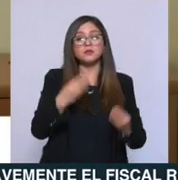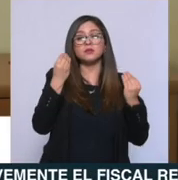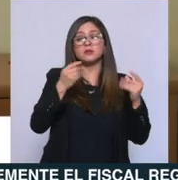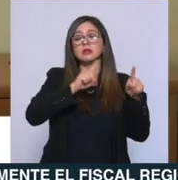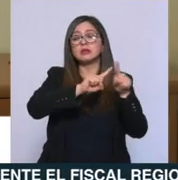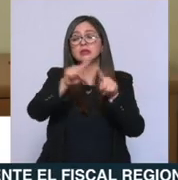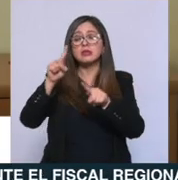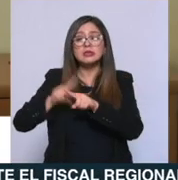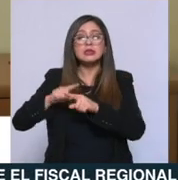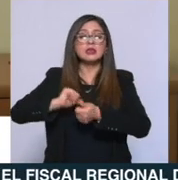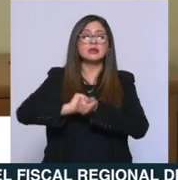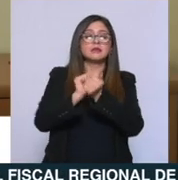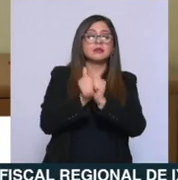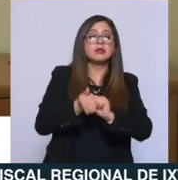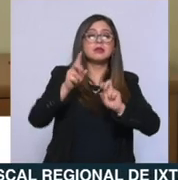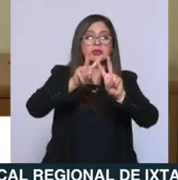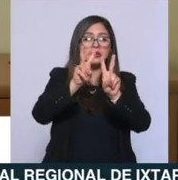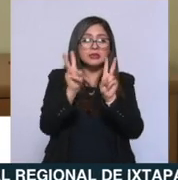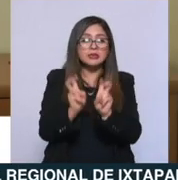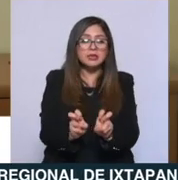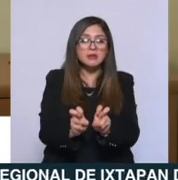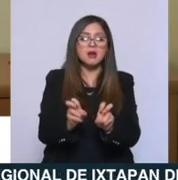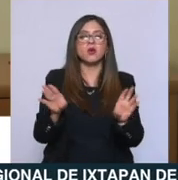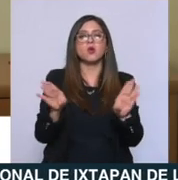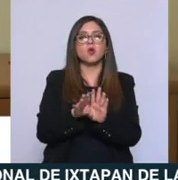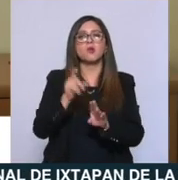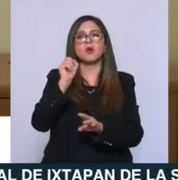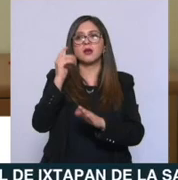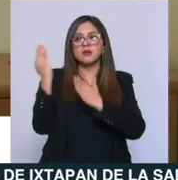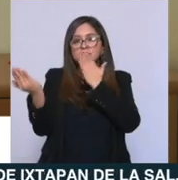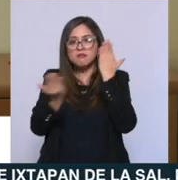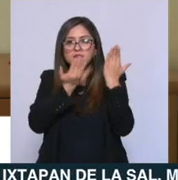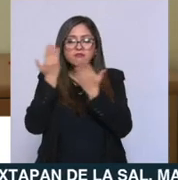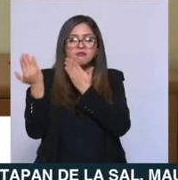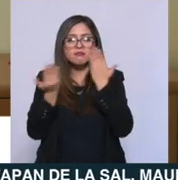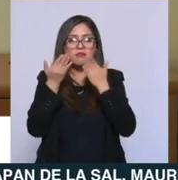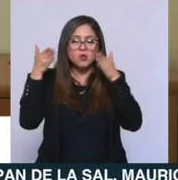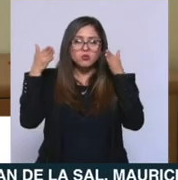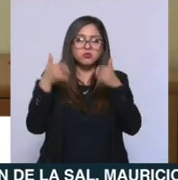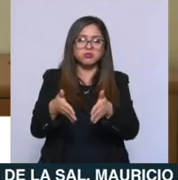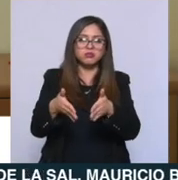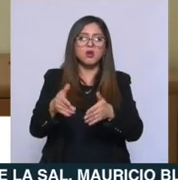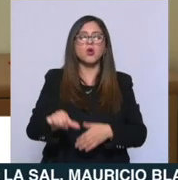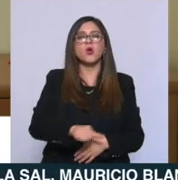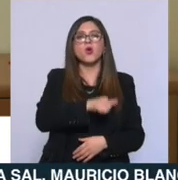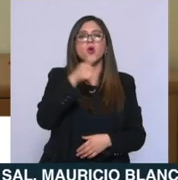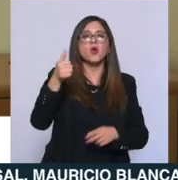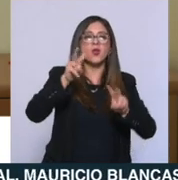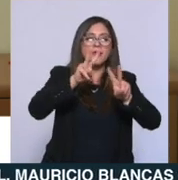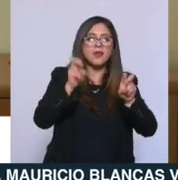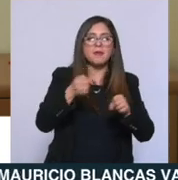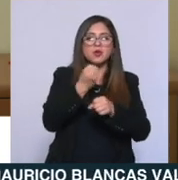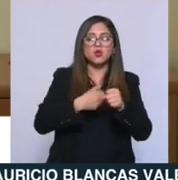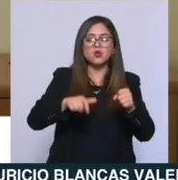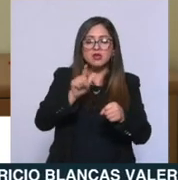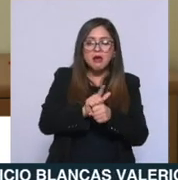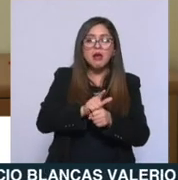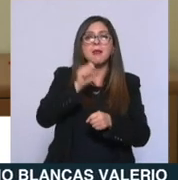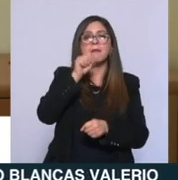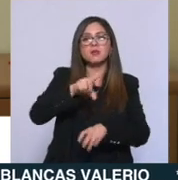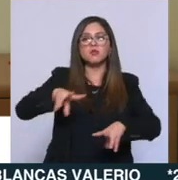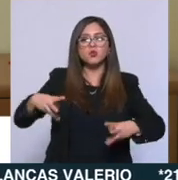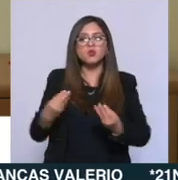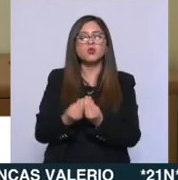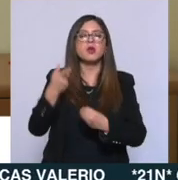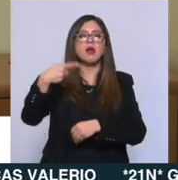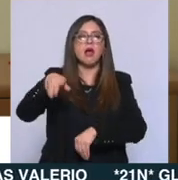de circunstancias, tanto en el tema, pues evidentemente académico, ¿no? En el tema también social, pues con las amigas